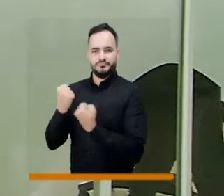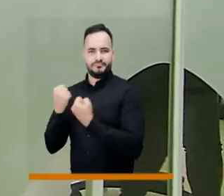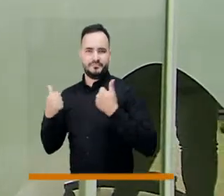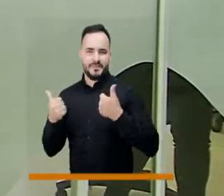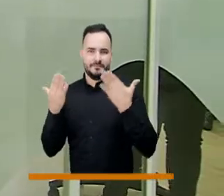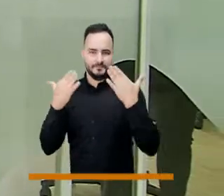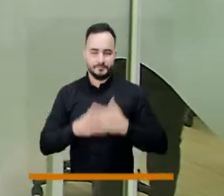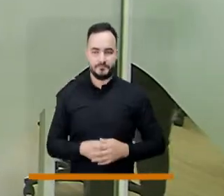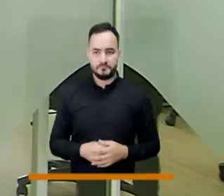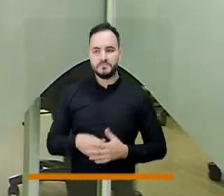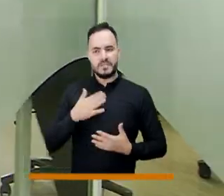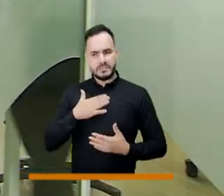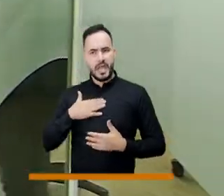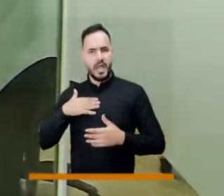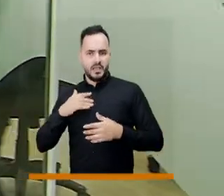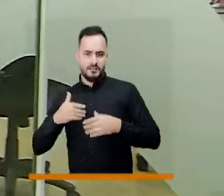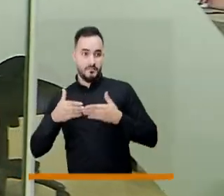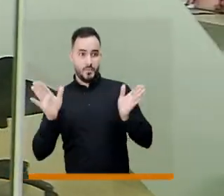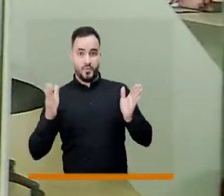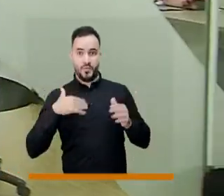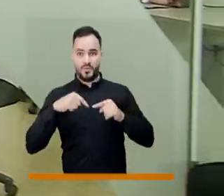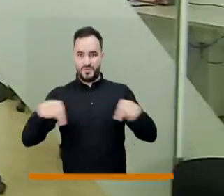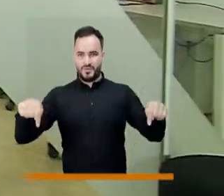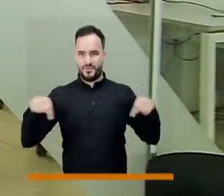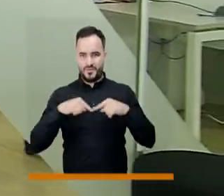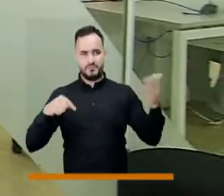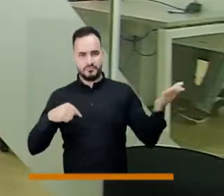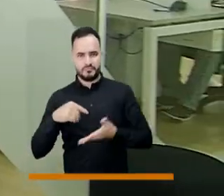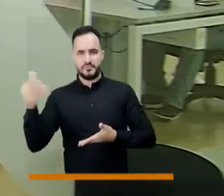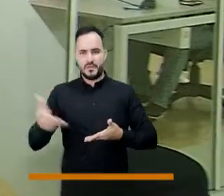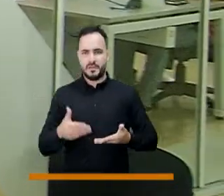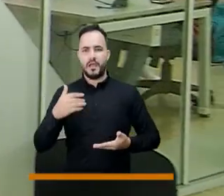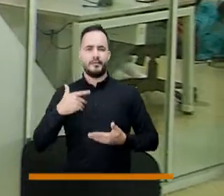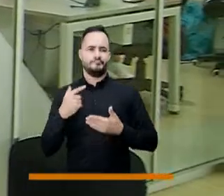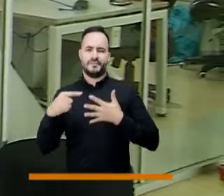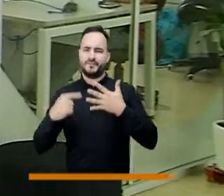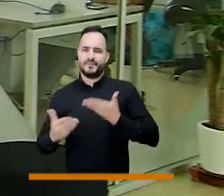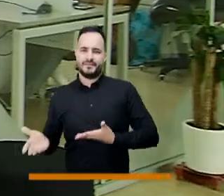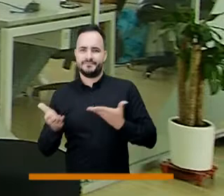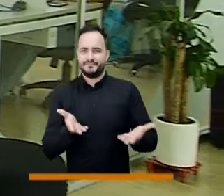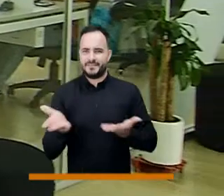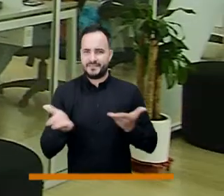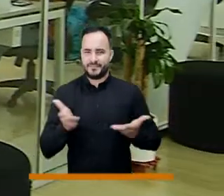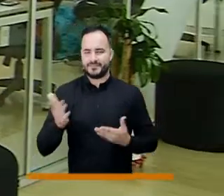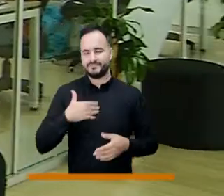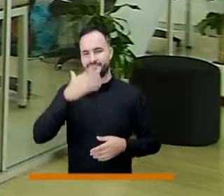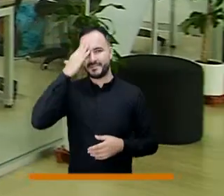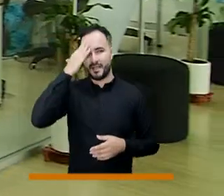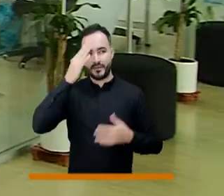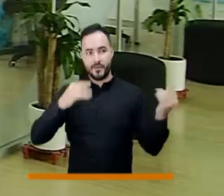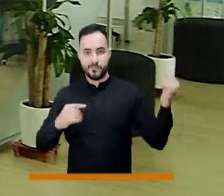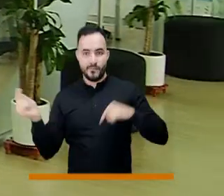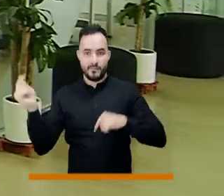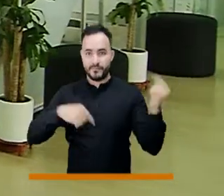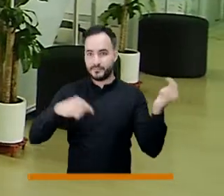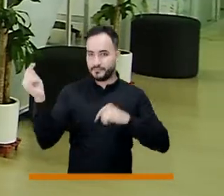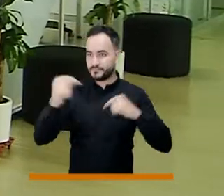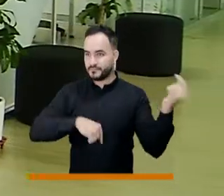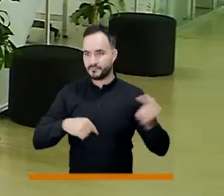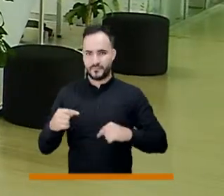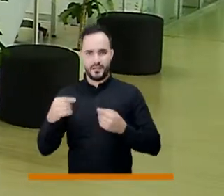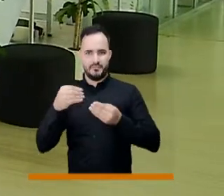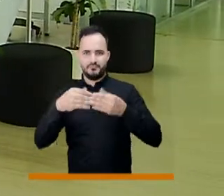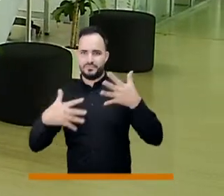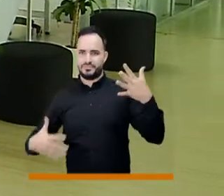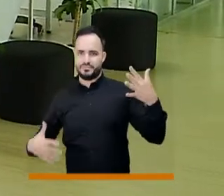pues, desde nuestra experiencia, se ha llegado a ser un centro de servicios compartidos, aprovechando toda esta infraestructura